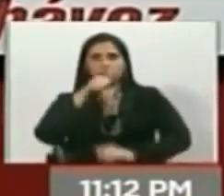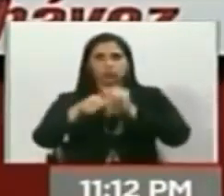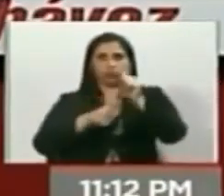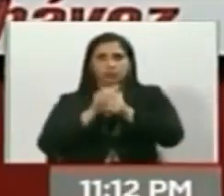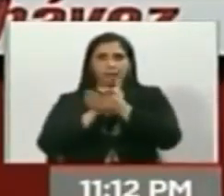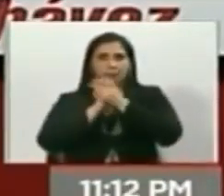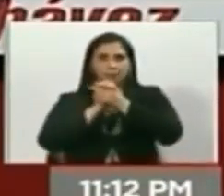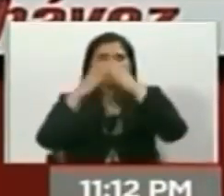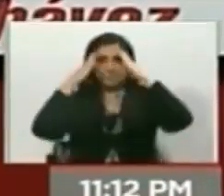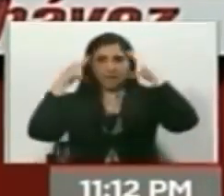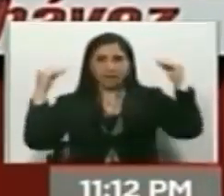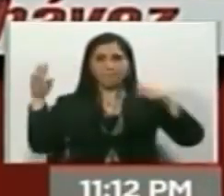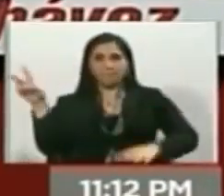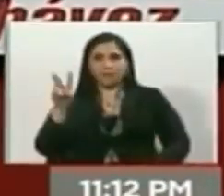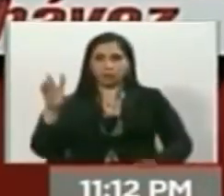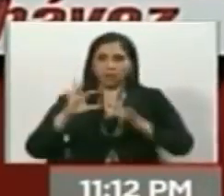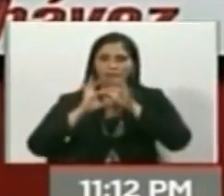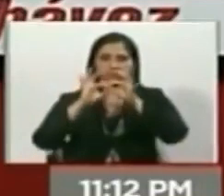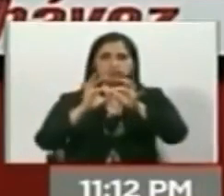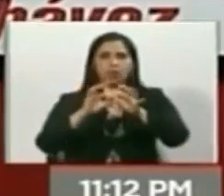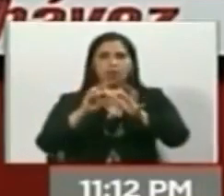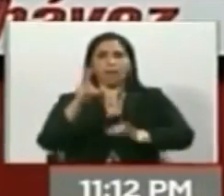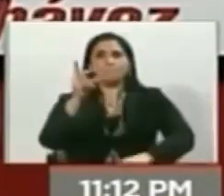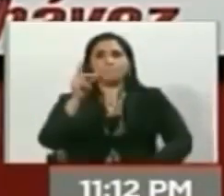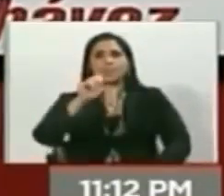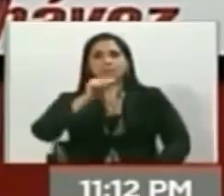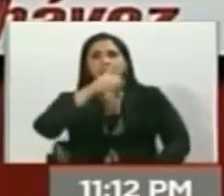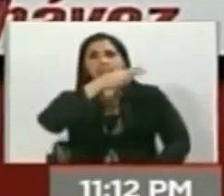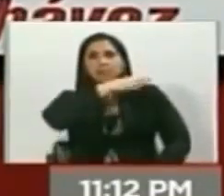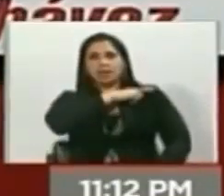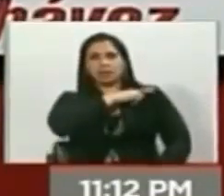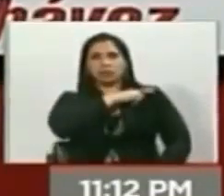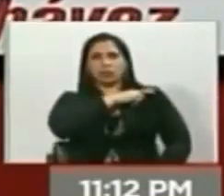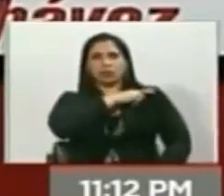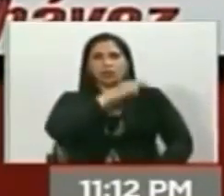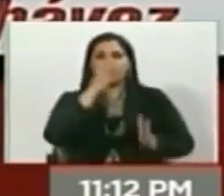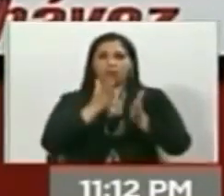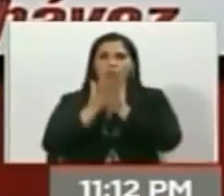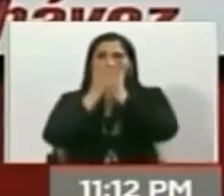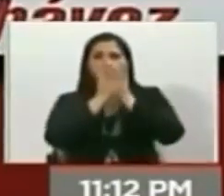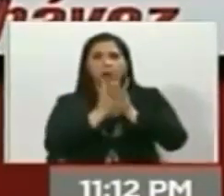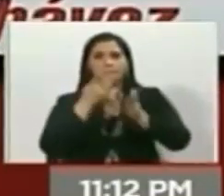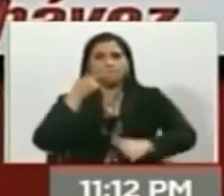Vietnam-Venezuela y vicedirector de la Academia Nacional de Política Ho Chi Minh.